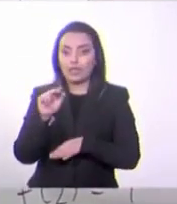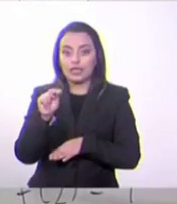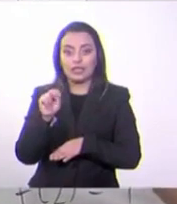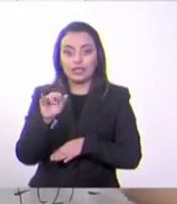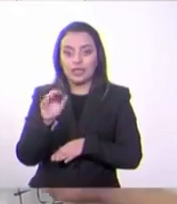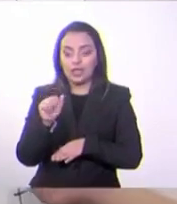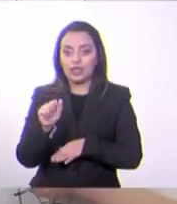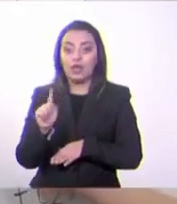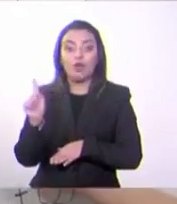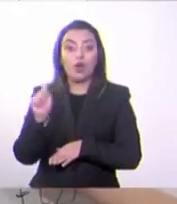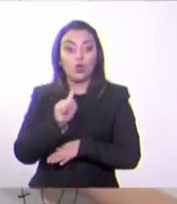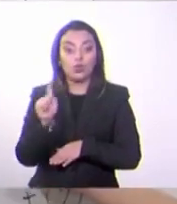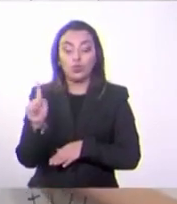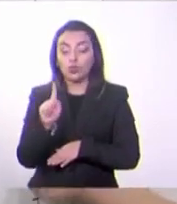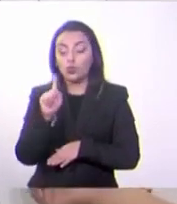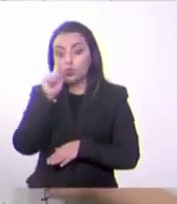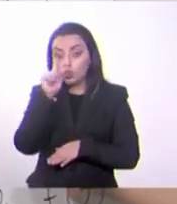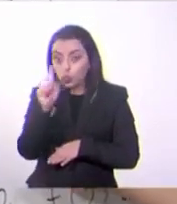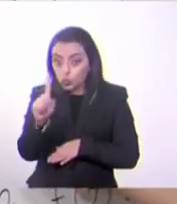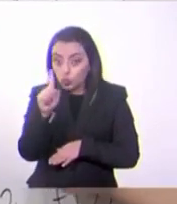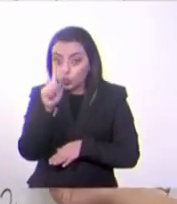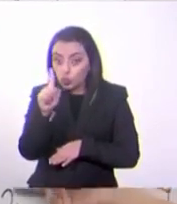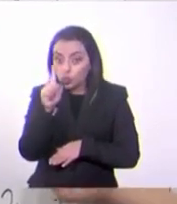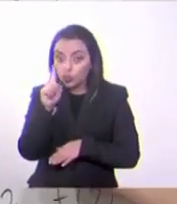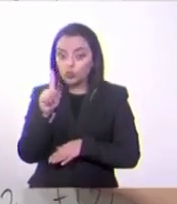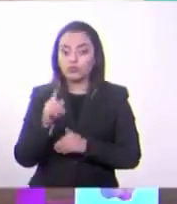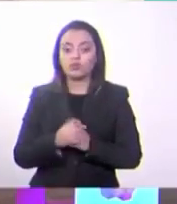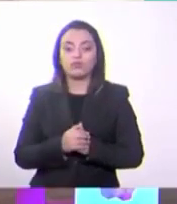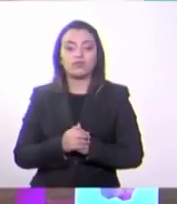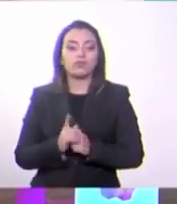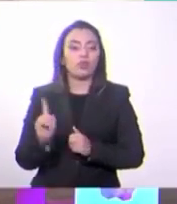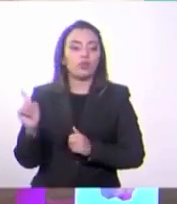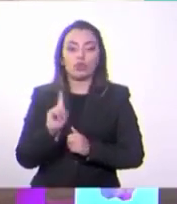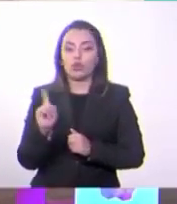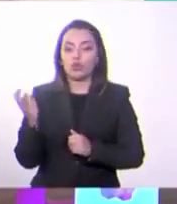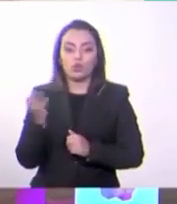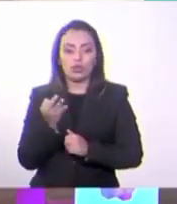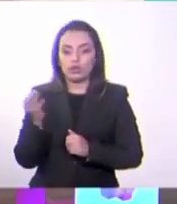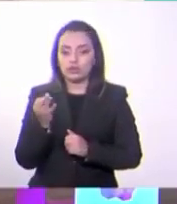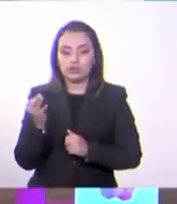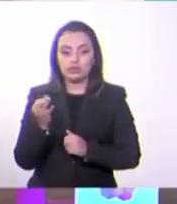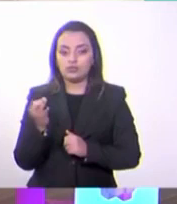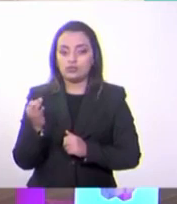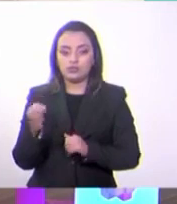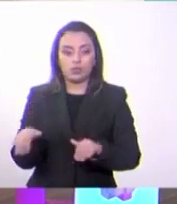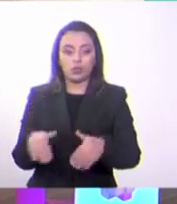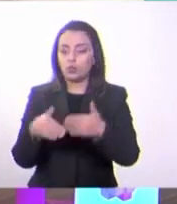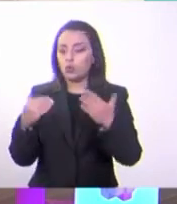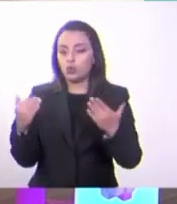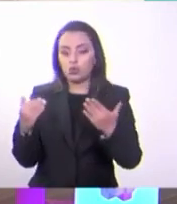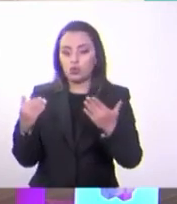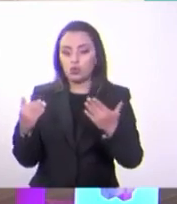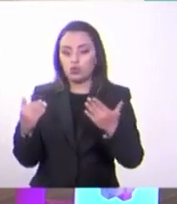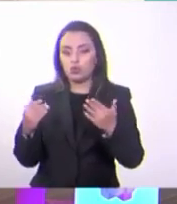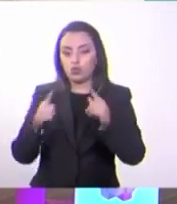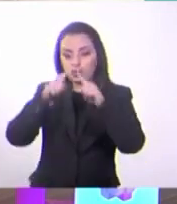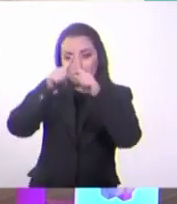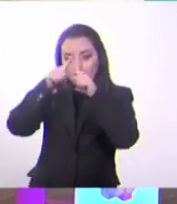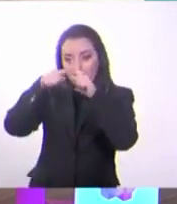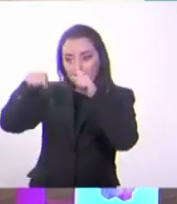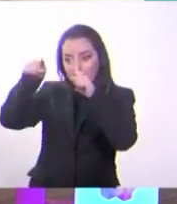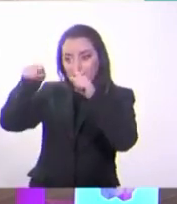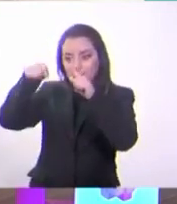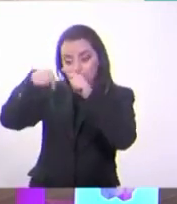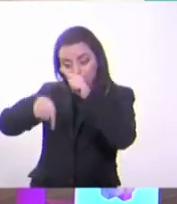la función no es inyectiva. Ana, entonces ya no es necesario ni siquiera trazar rectas acá, ¿verdad? Allí ni siquiera hay gráfica. Ni siquiera hay gráfica. No tiene sentido.